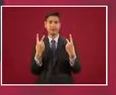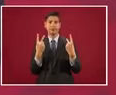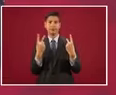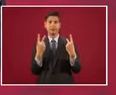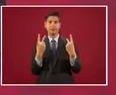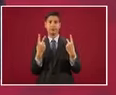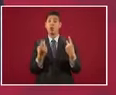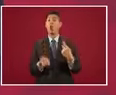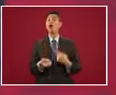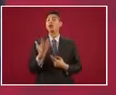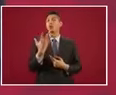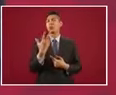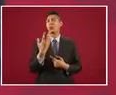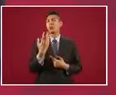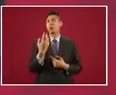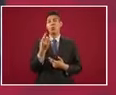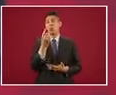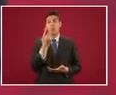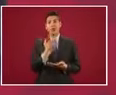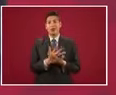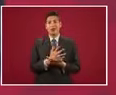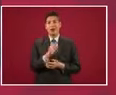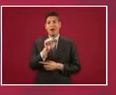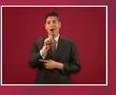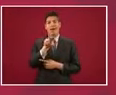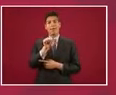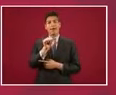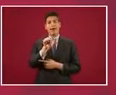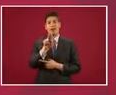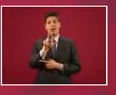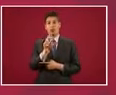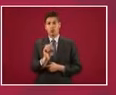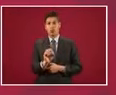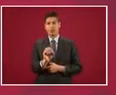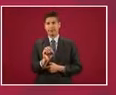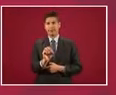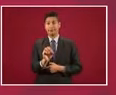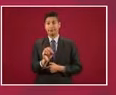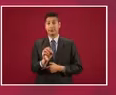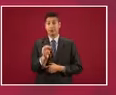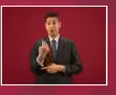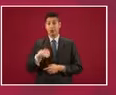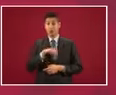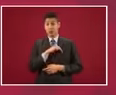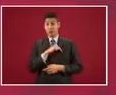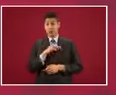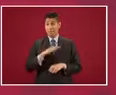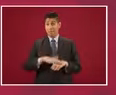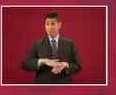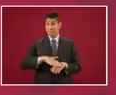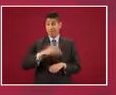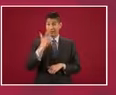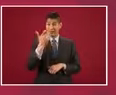a precio de avalúo. Todo esto lo estamos haciendo para no rematarlo,